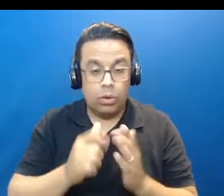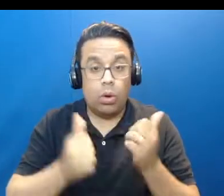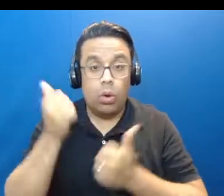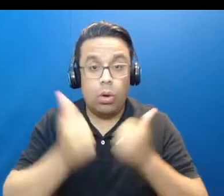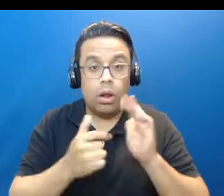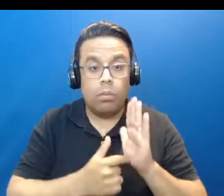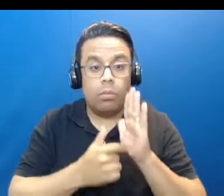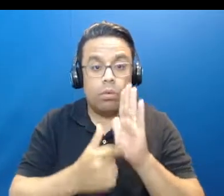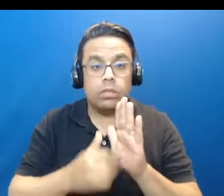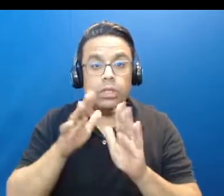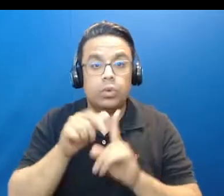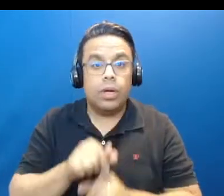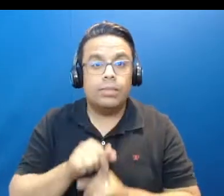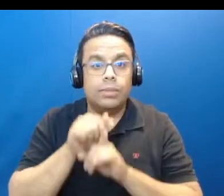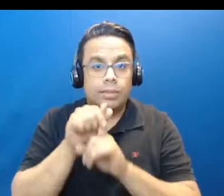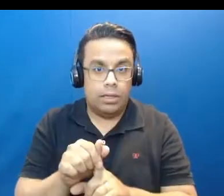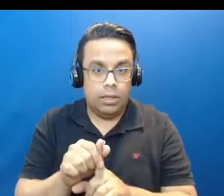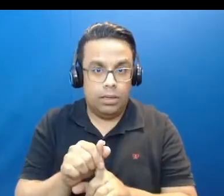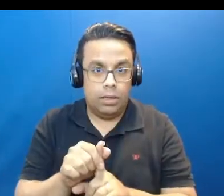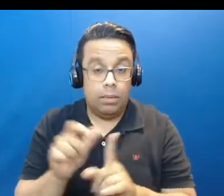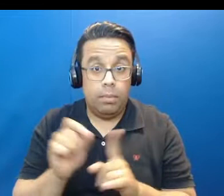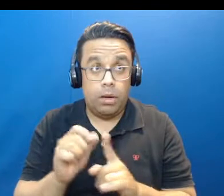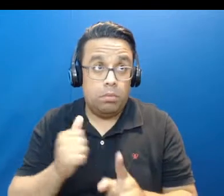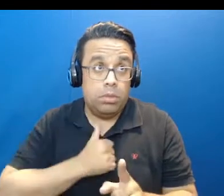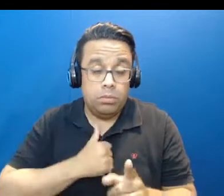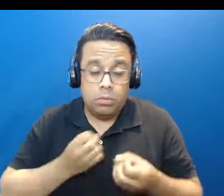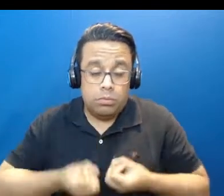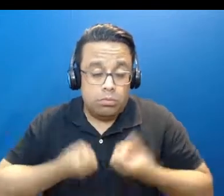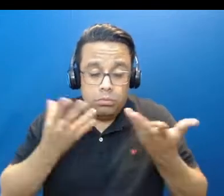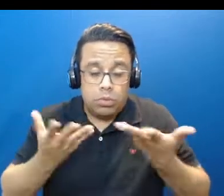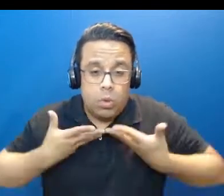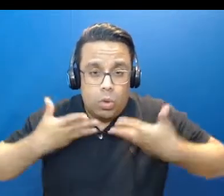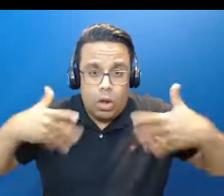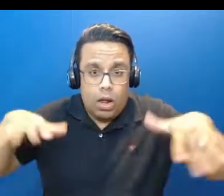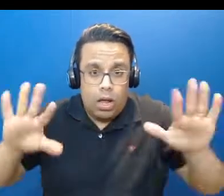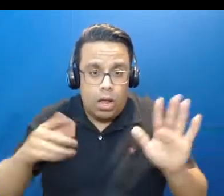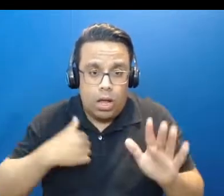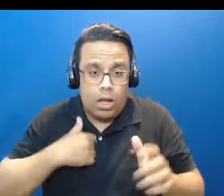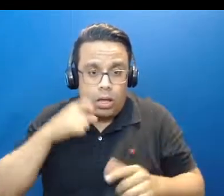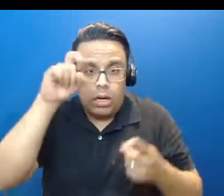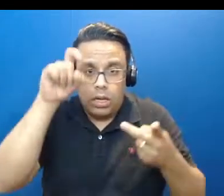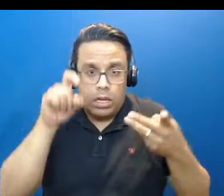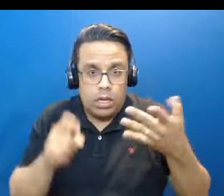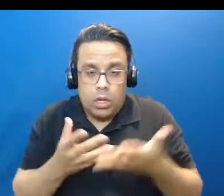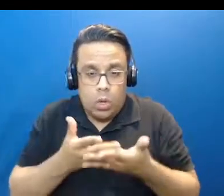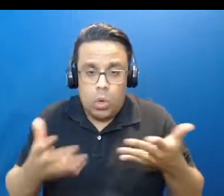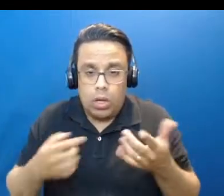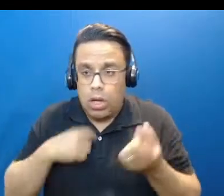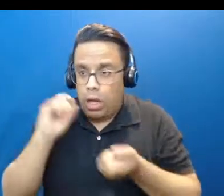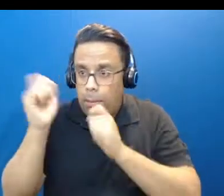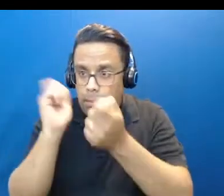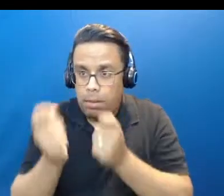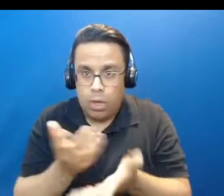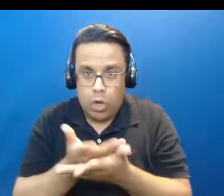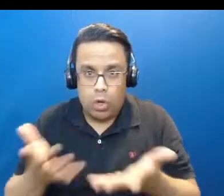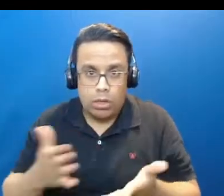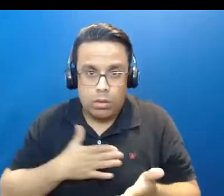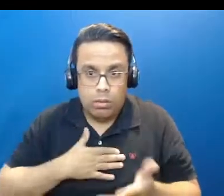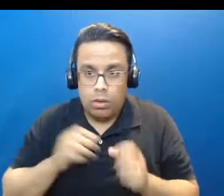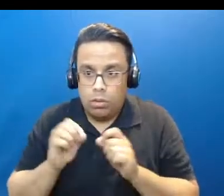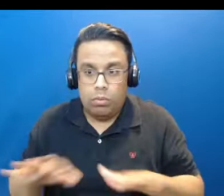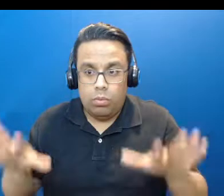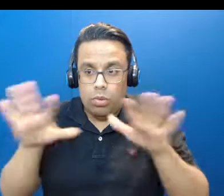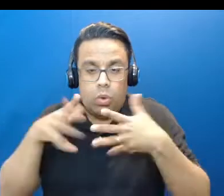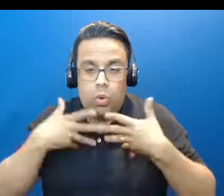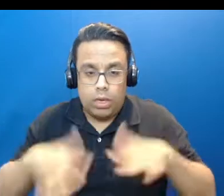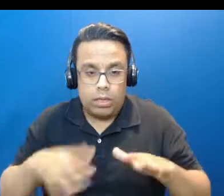estilo determinado, pero el usuario puede crear a partir de ahí cualquier tipo de configuración que necesite para cualquier tipo de